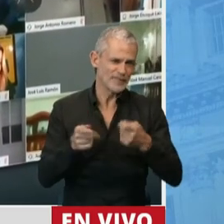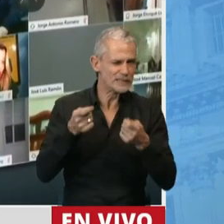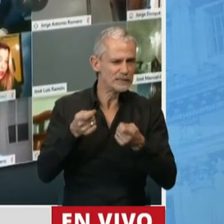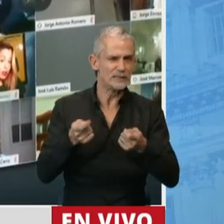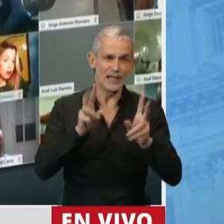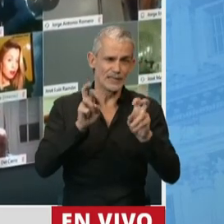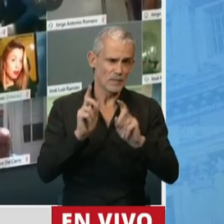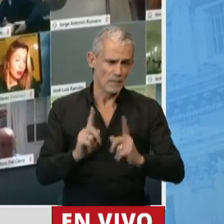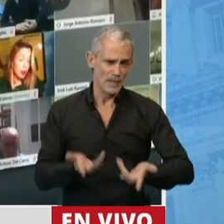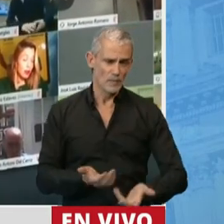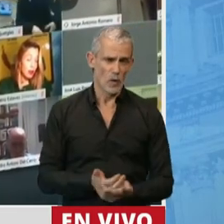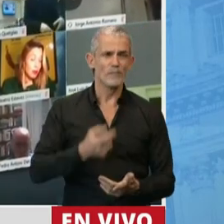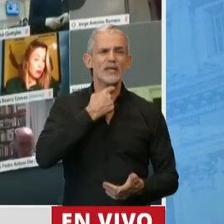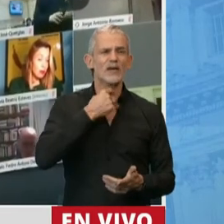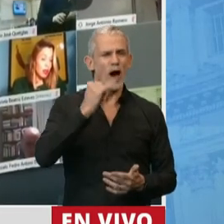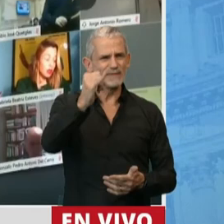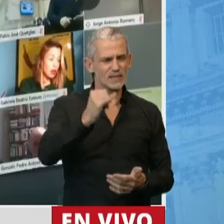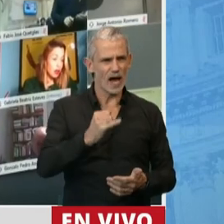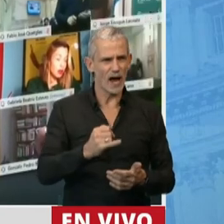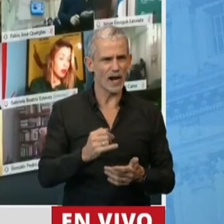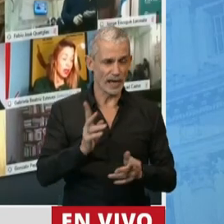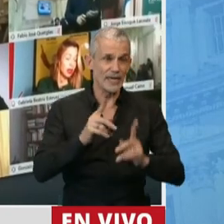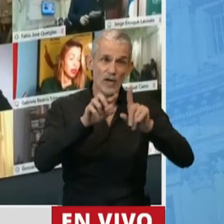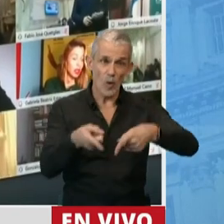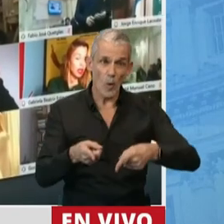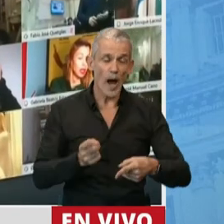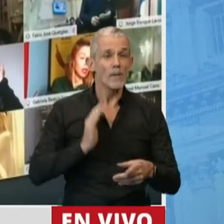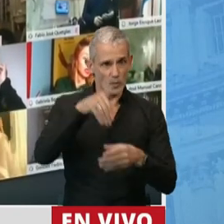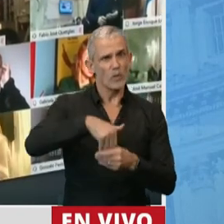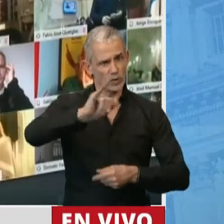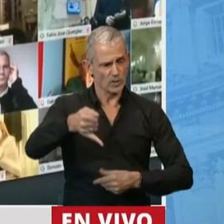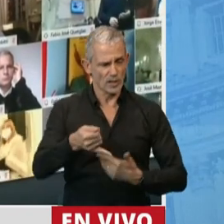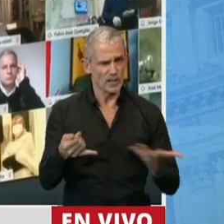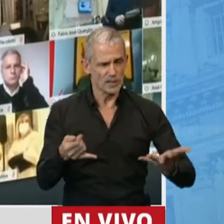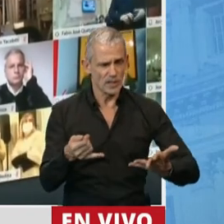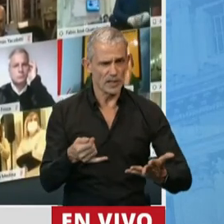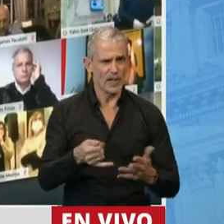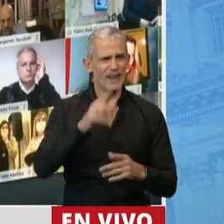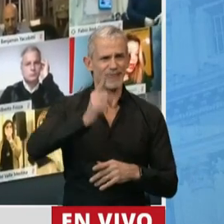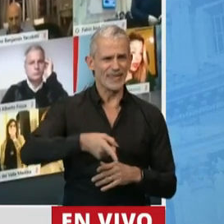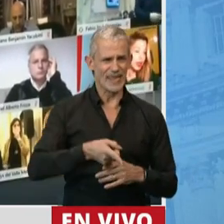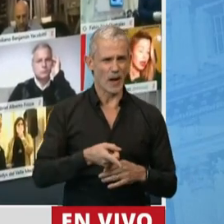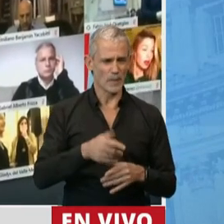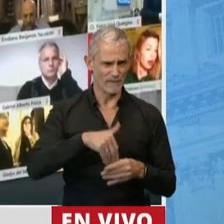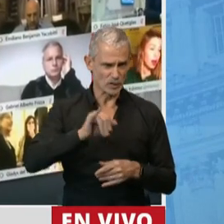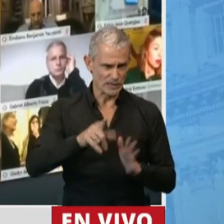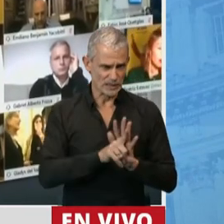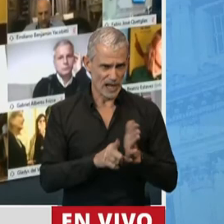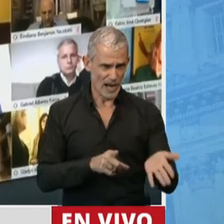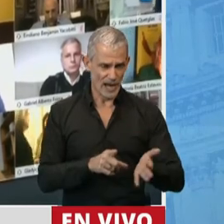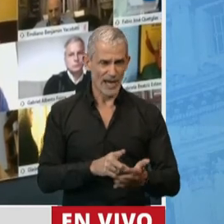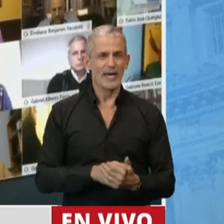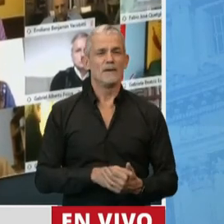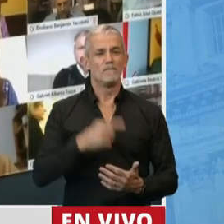estos temas, y quiero adelantar que de todos modos vamos a acompañar el dictamen, teniendo en cuenta